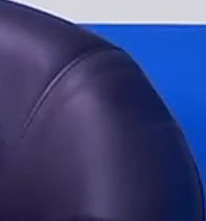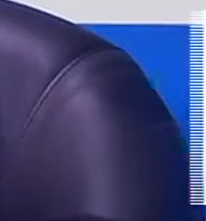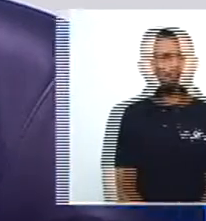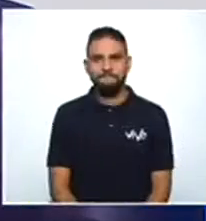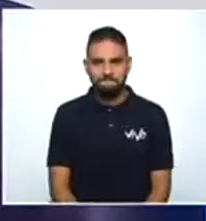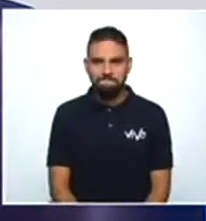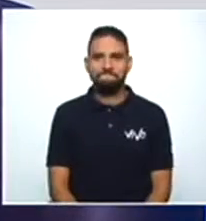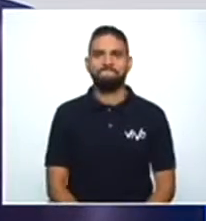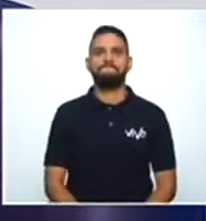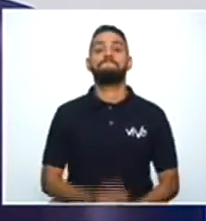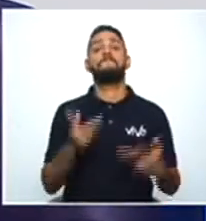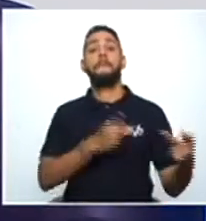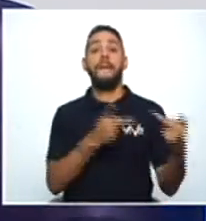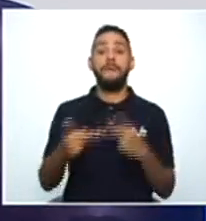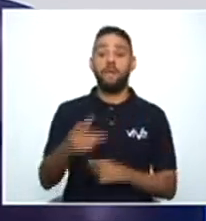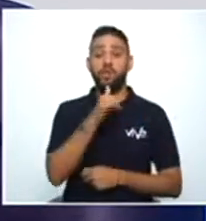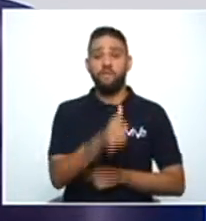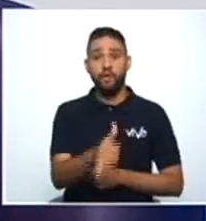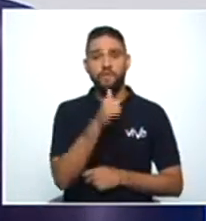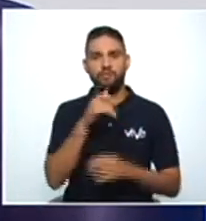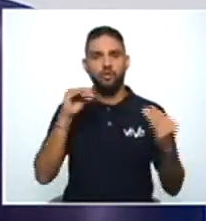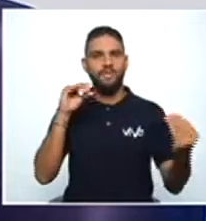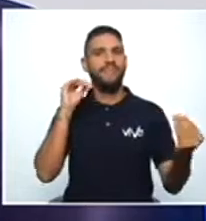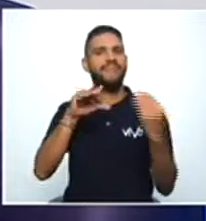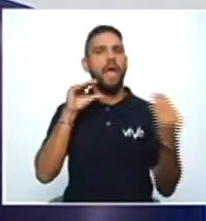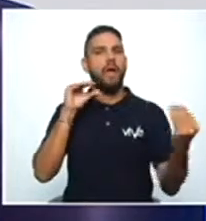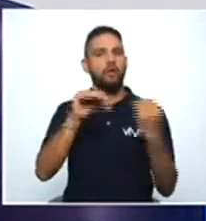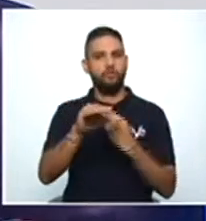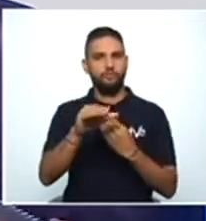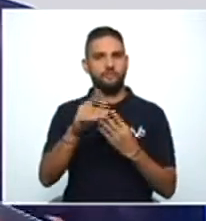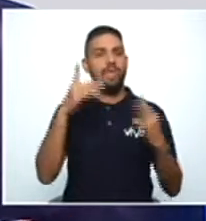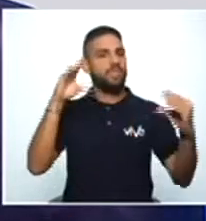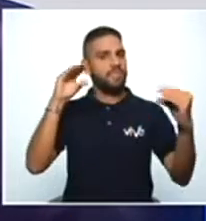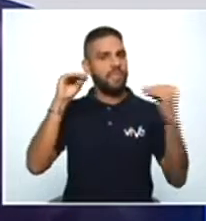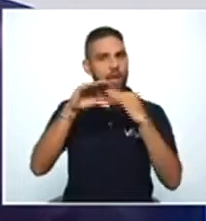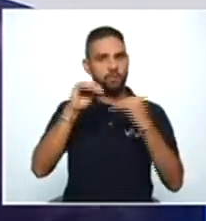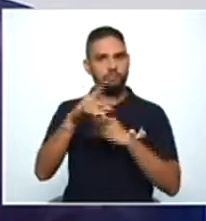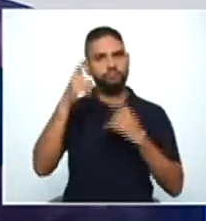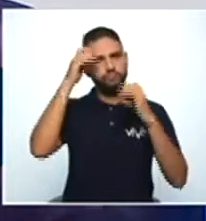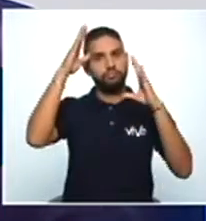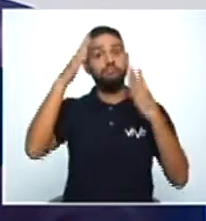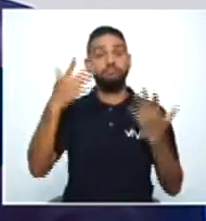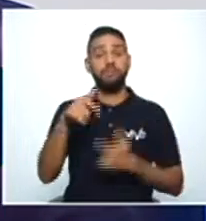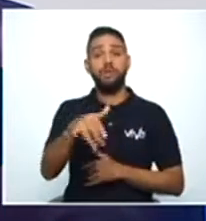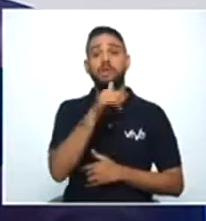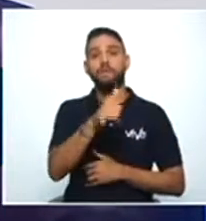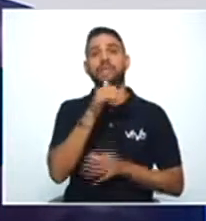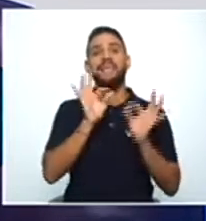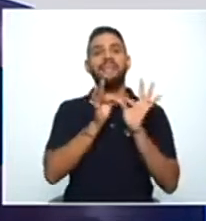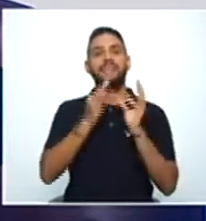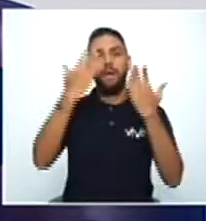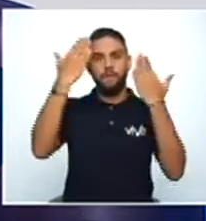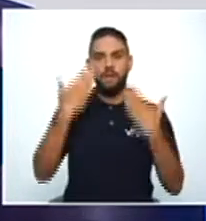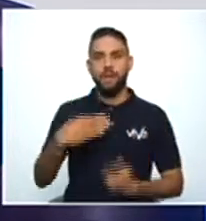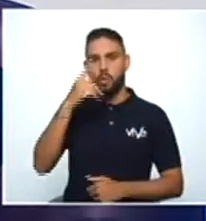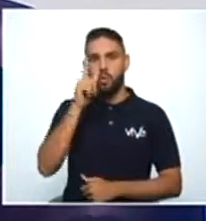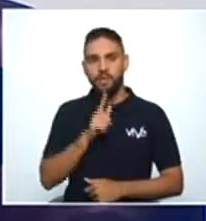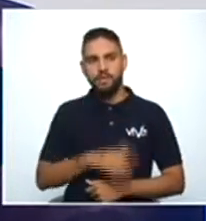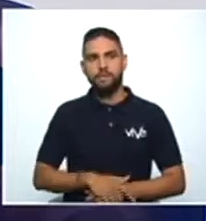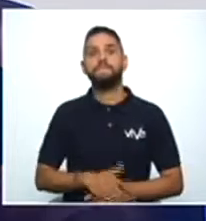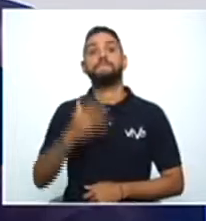usuarios de televisión bienvenidos a una nueva emisión de diálogo test a ver en esta oportunidad los estaremos acompañando como intérprete de señas luís